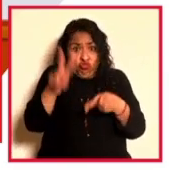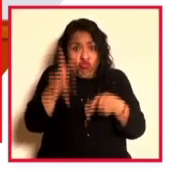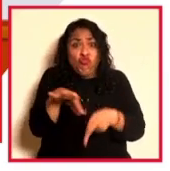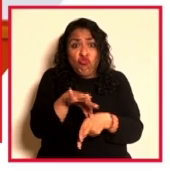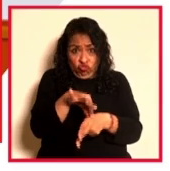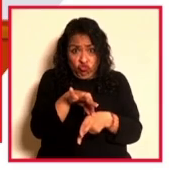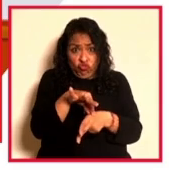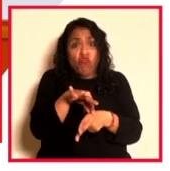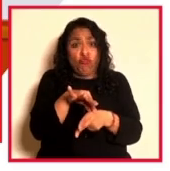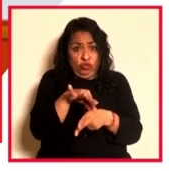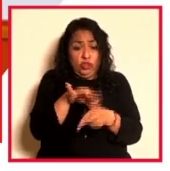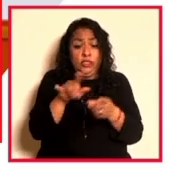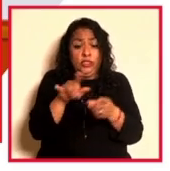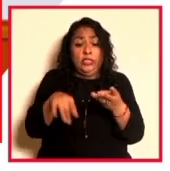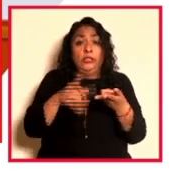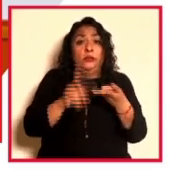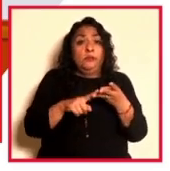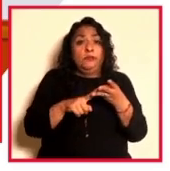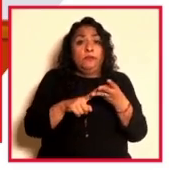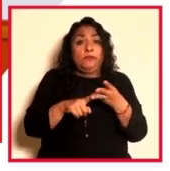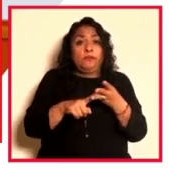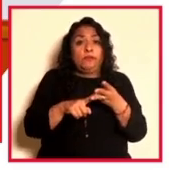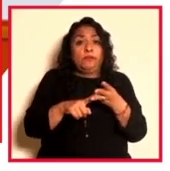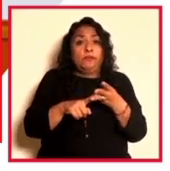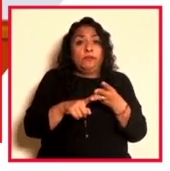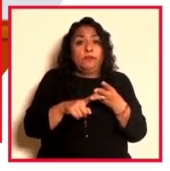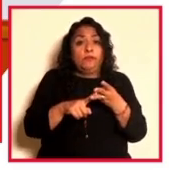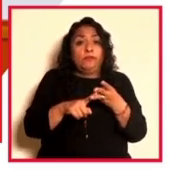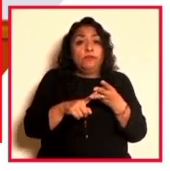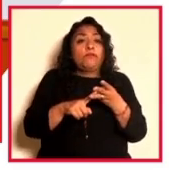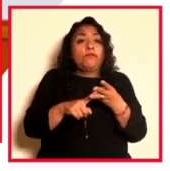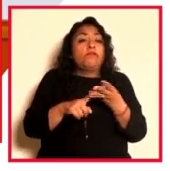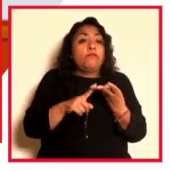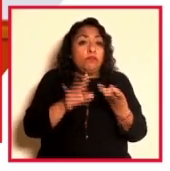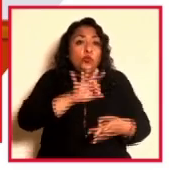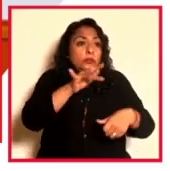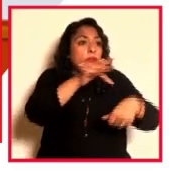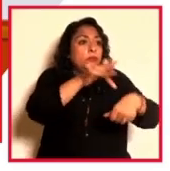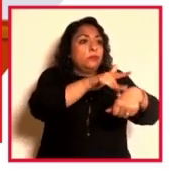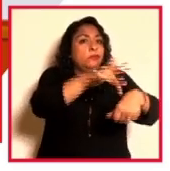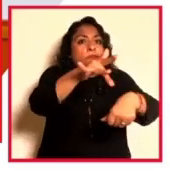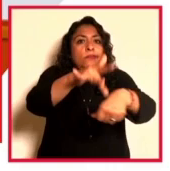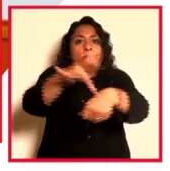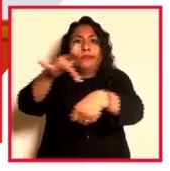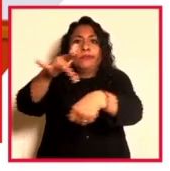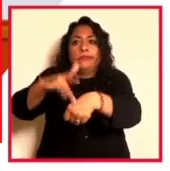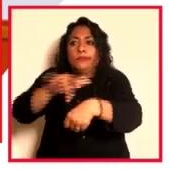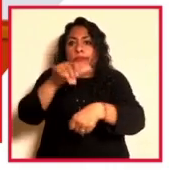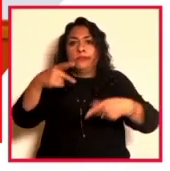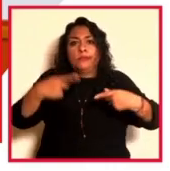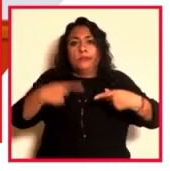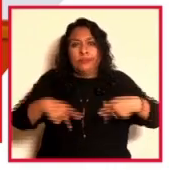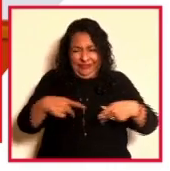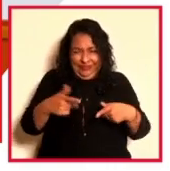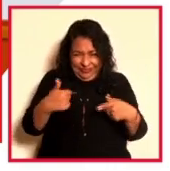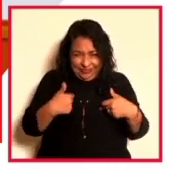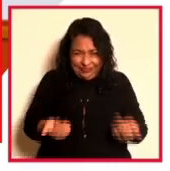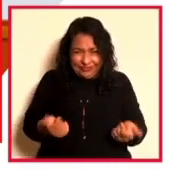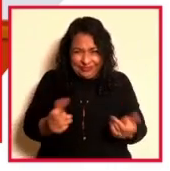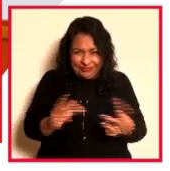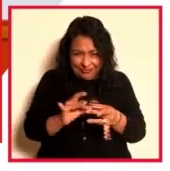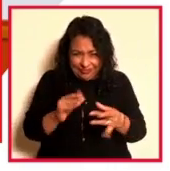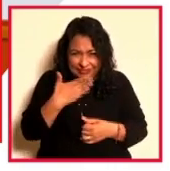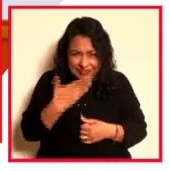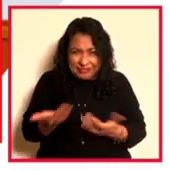porque eh puedes tocar prácticamente a la gente no sé si me explico la Sí sí sí